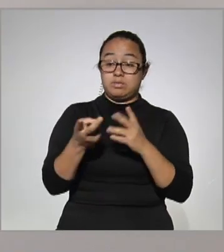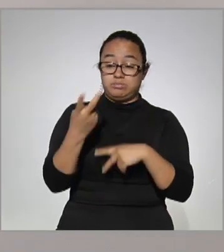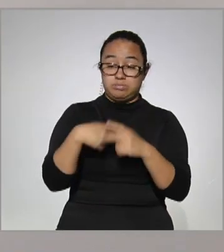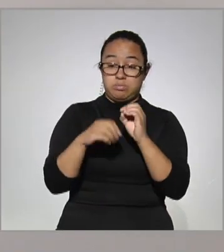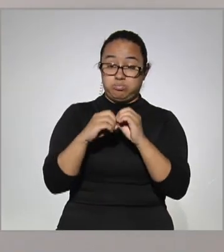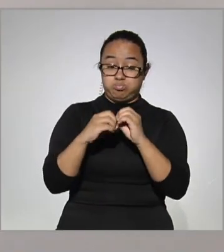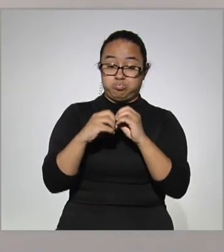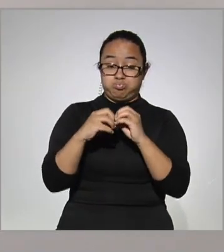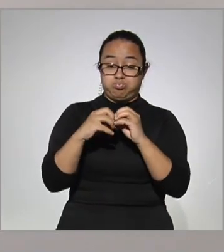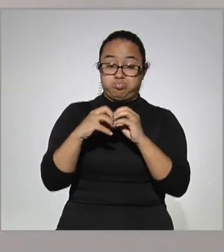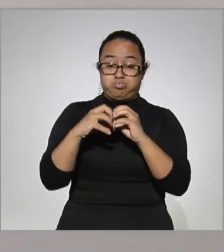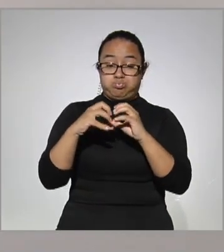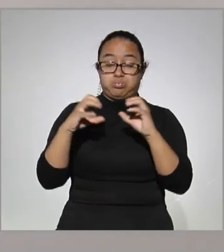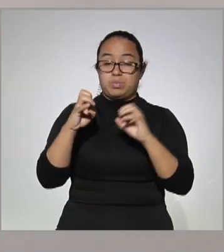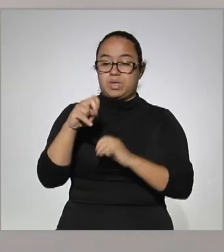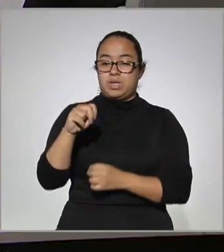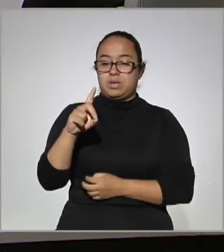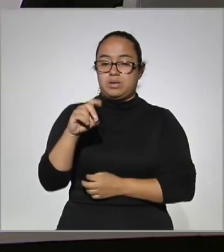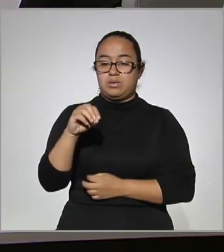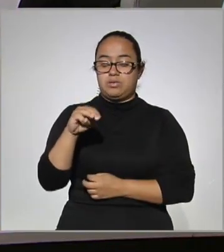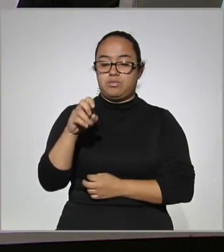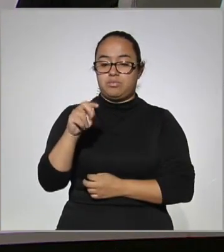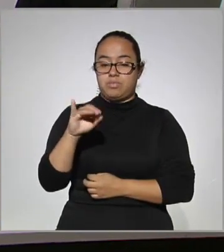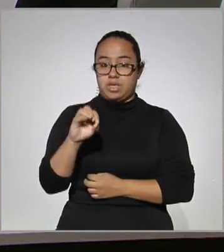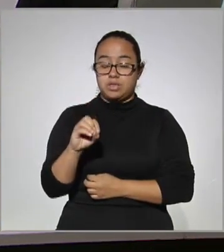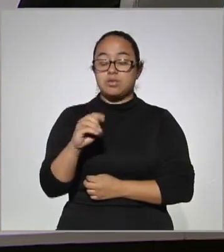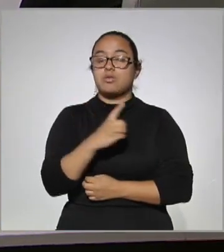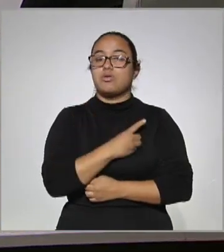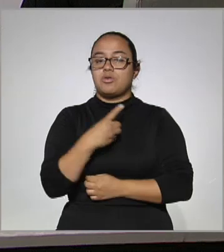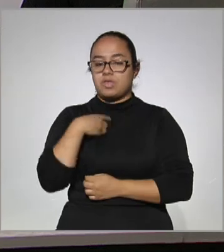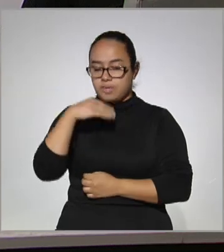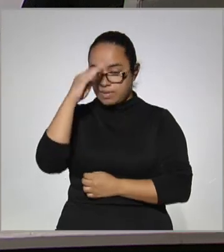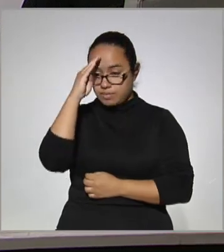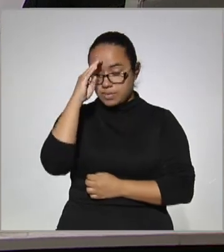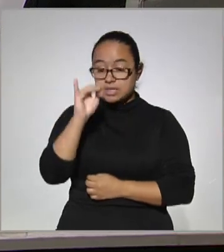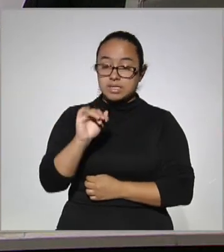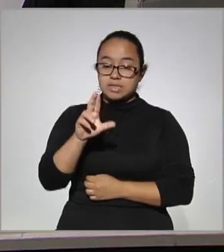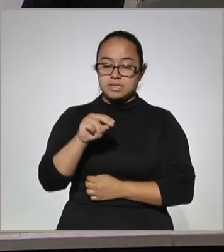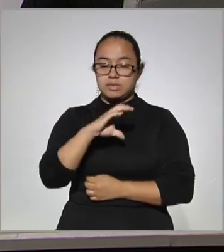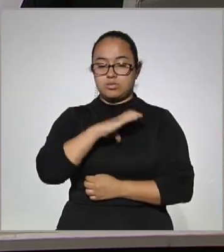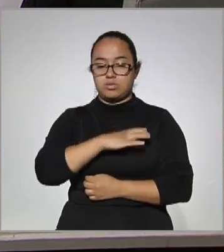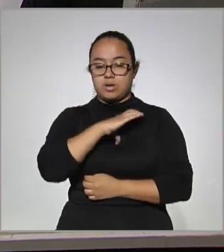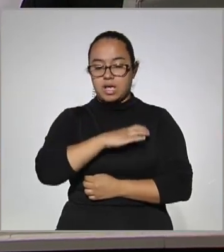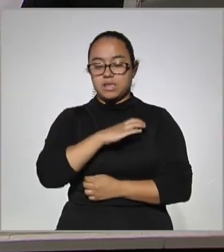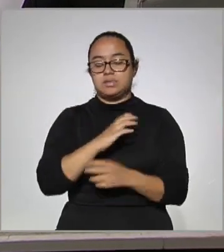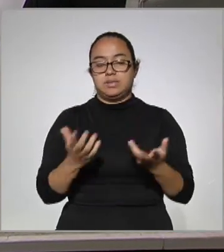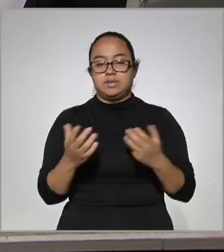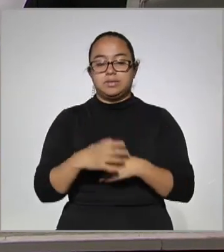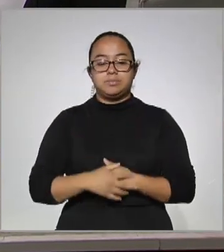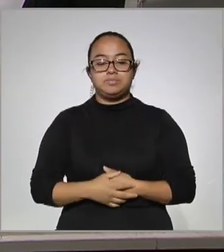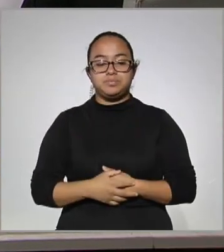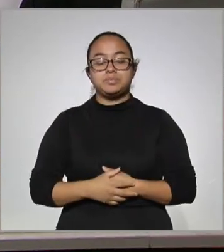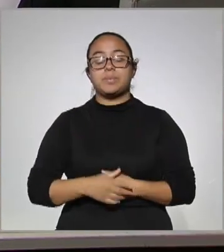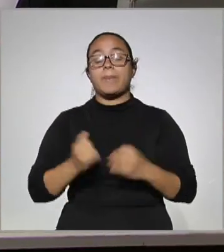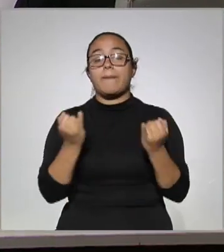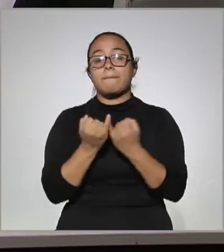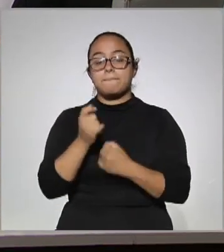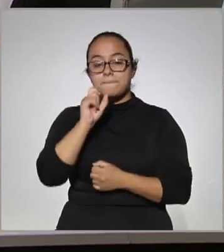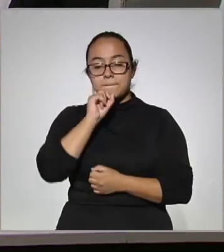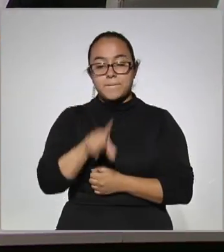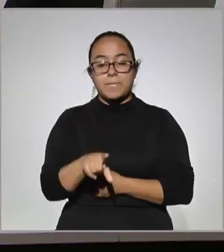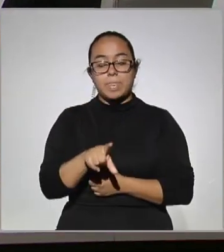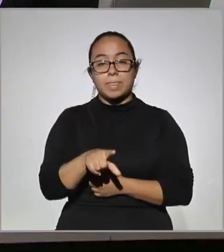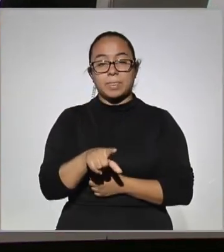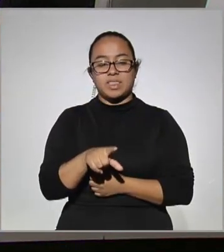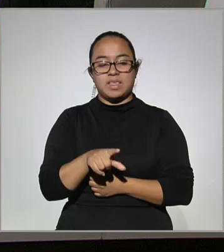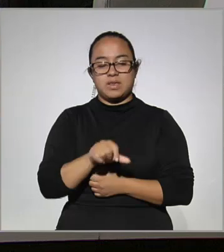autónomo, engrosamiento endometrial, se deberá de descartar un cáncer en esa persona. Gracias, doctor. Sí, e incluso, o sea, también